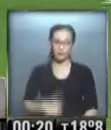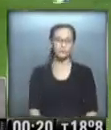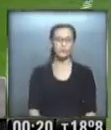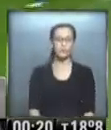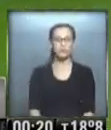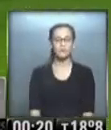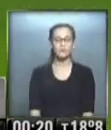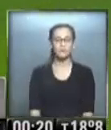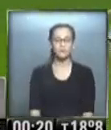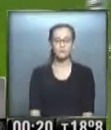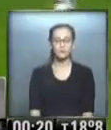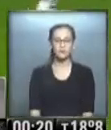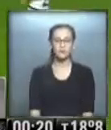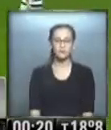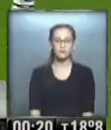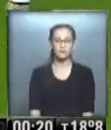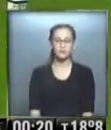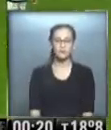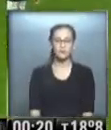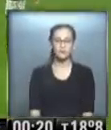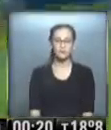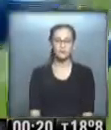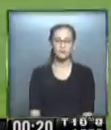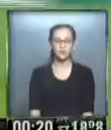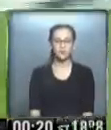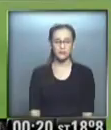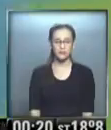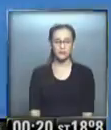entonces el cierre de la victoria del Tomba como local.